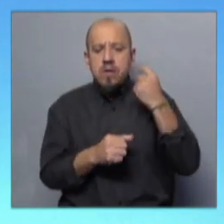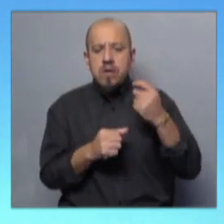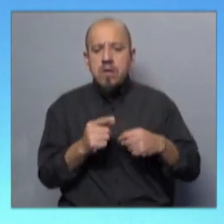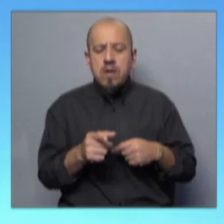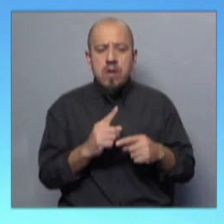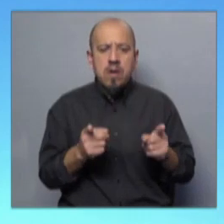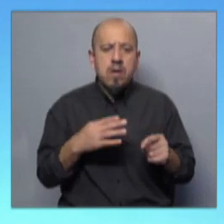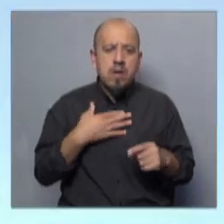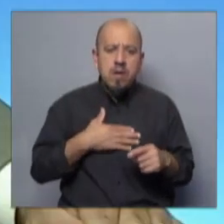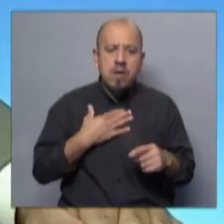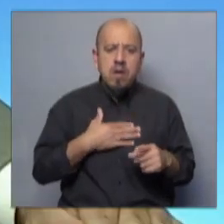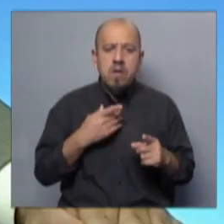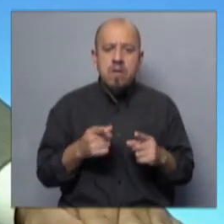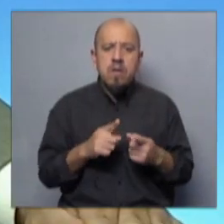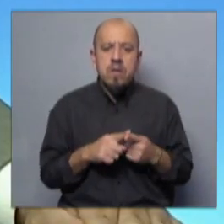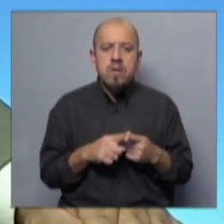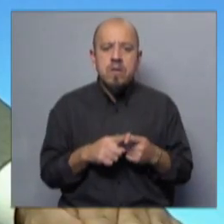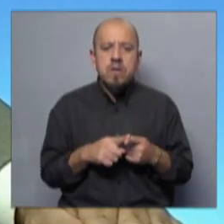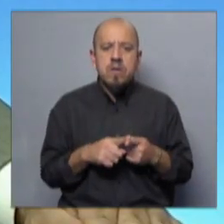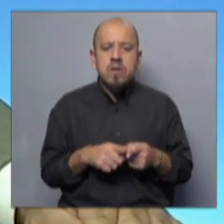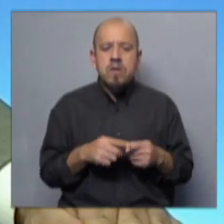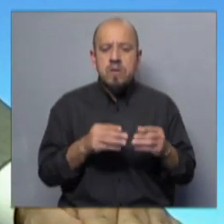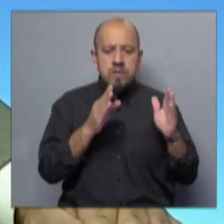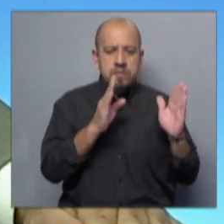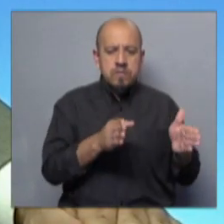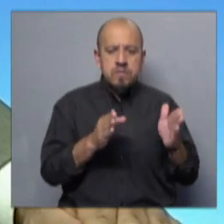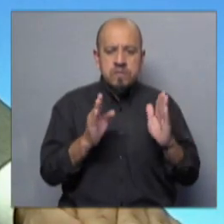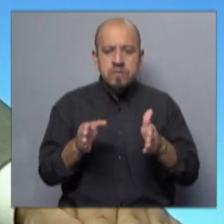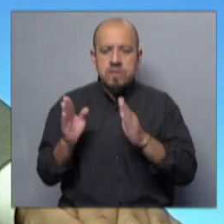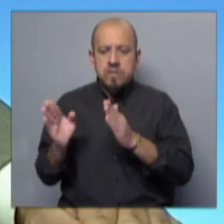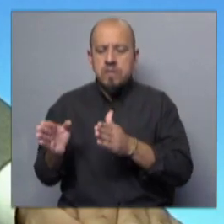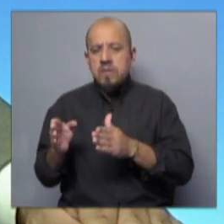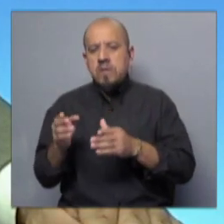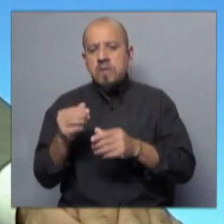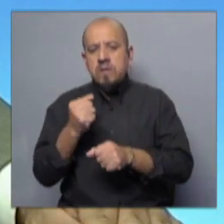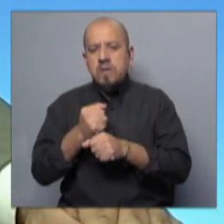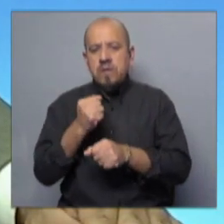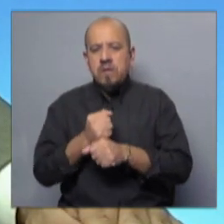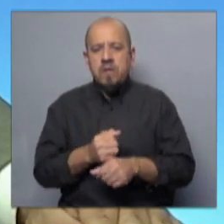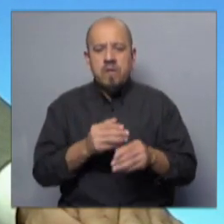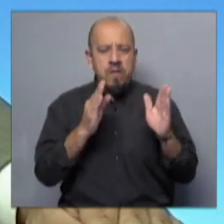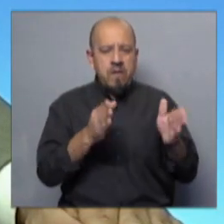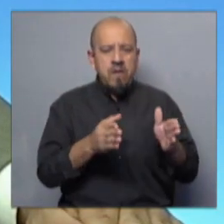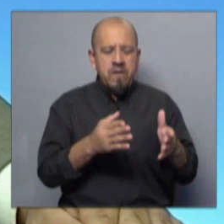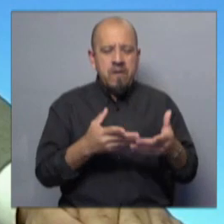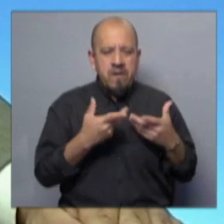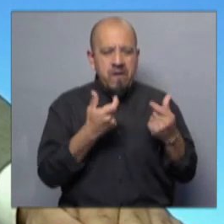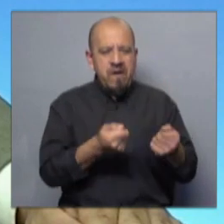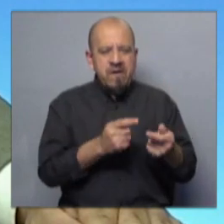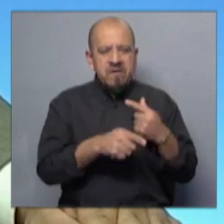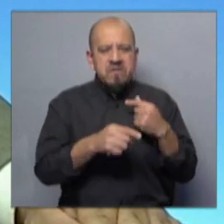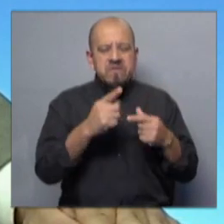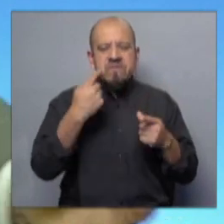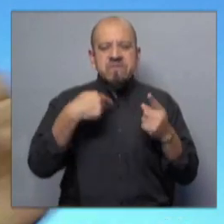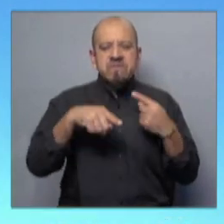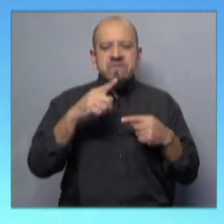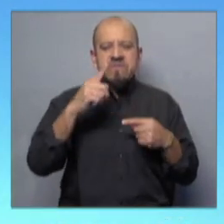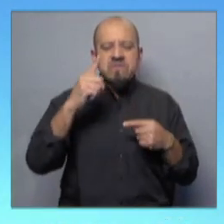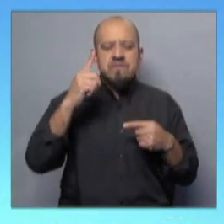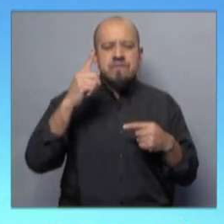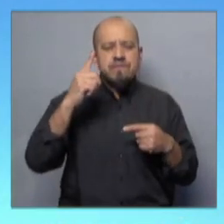insatisfactorio los ejes de trabajo nosotros creemos que son seguir apoyando esta novedad importante que es que